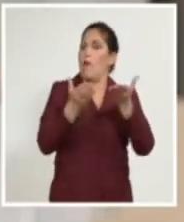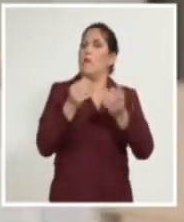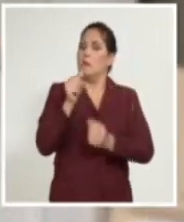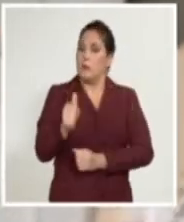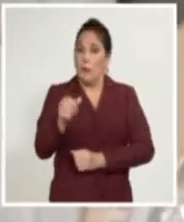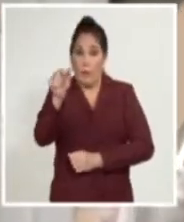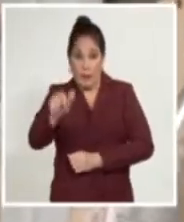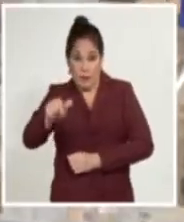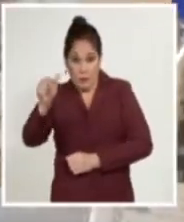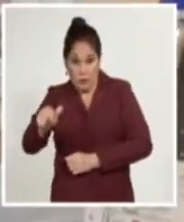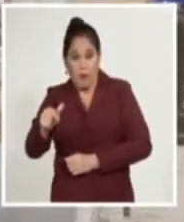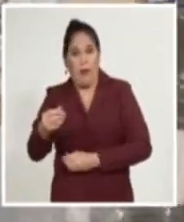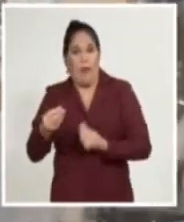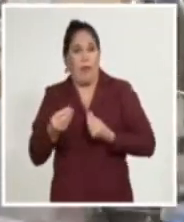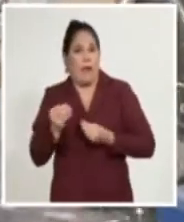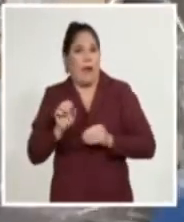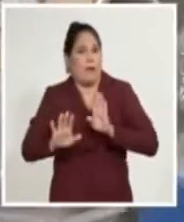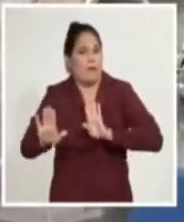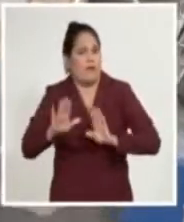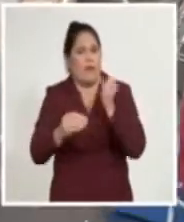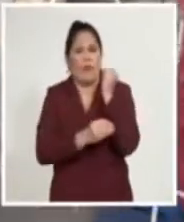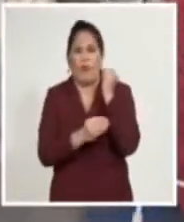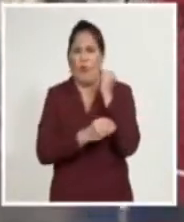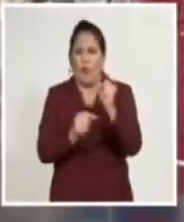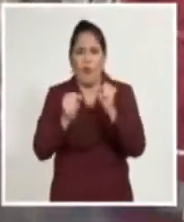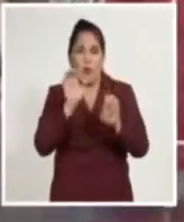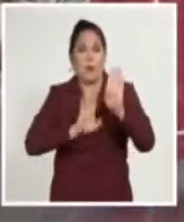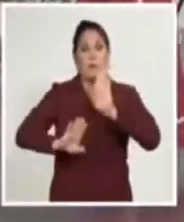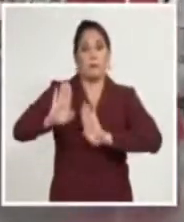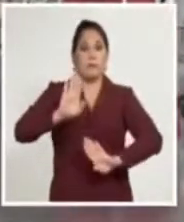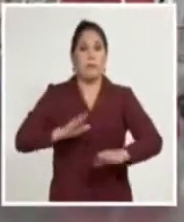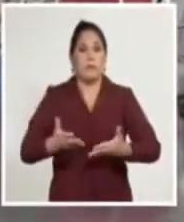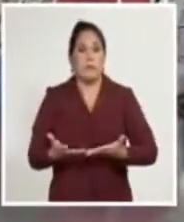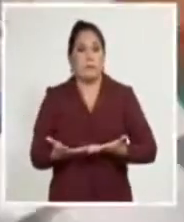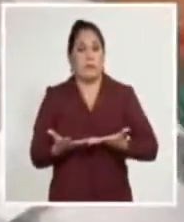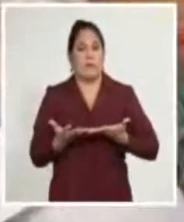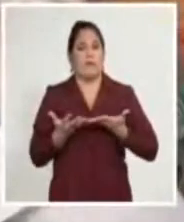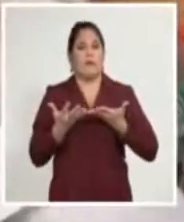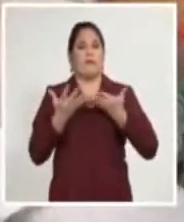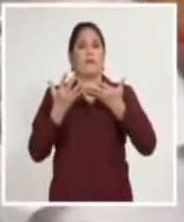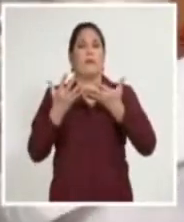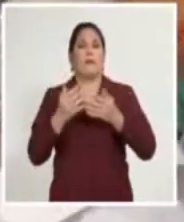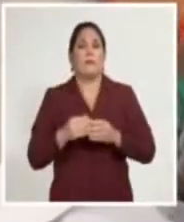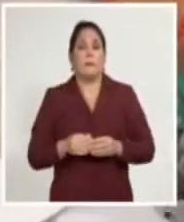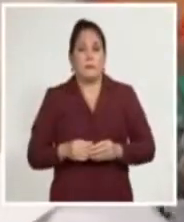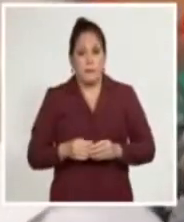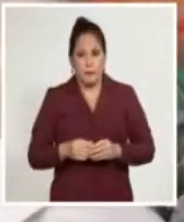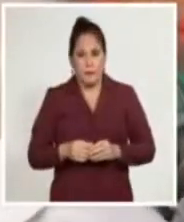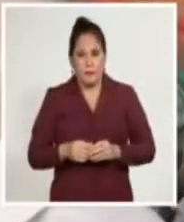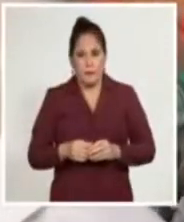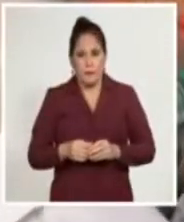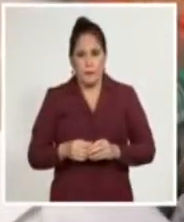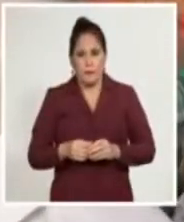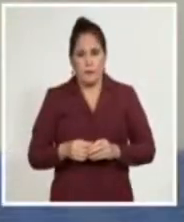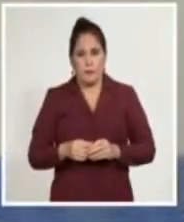de los títulos de anticuerpos en relación con las condiciones de los sujetos antes de comenzar